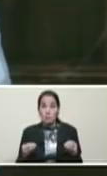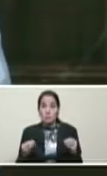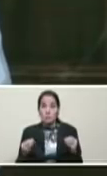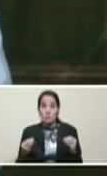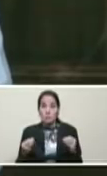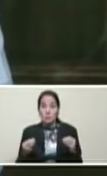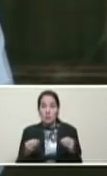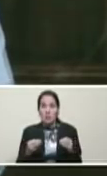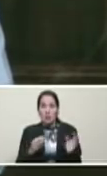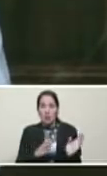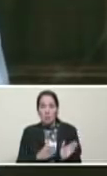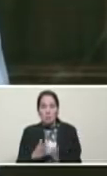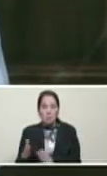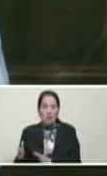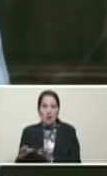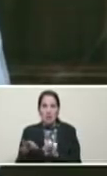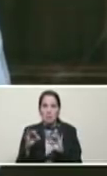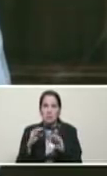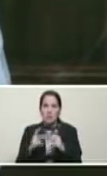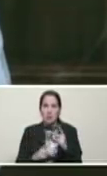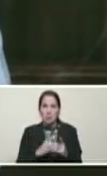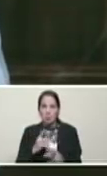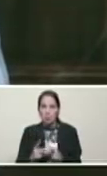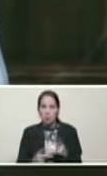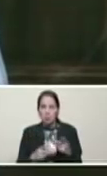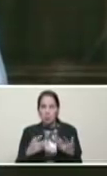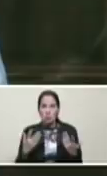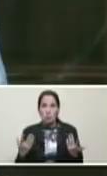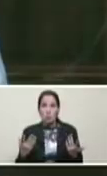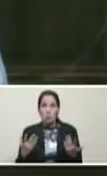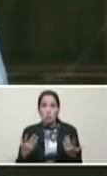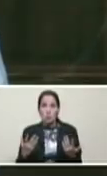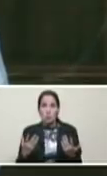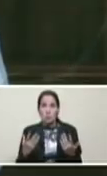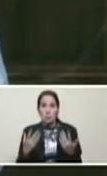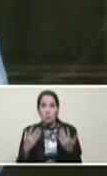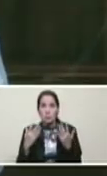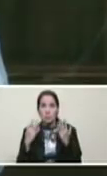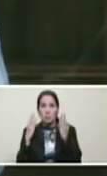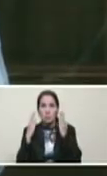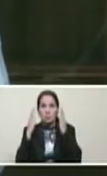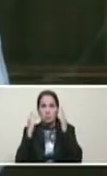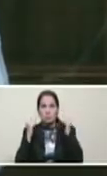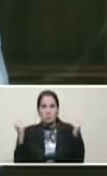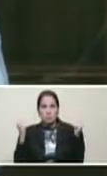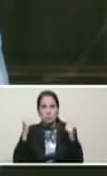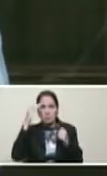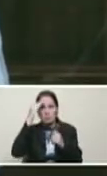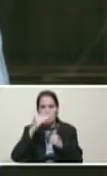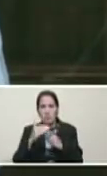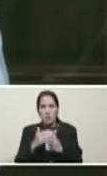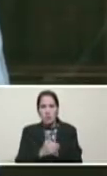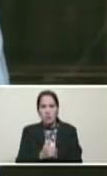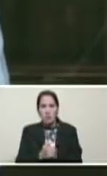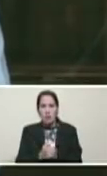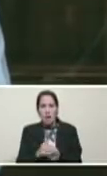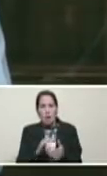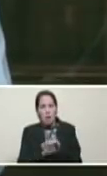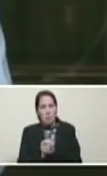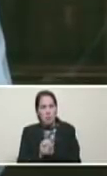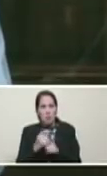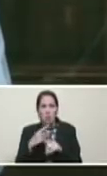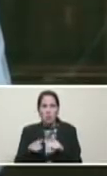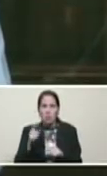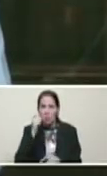planes especiales de producción de la milicia nacional bolivariana y el nuevo ministro de alimentación compañero leal